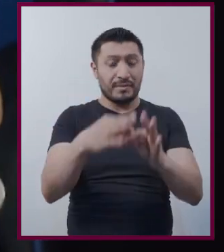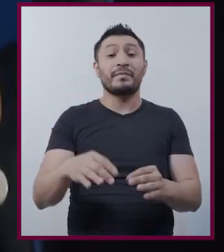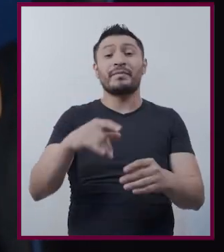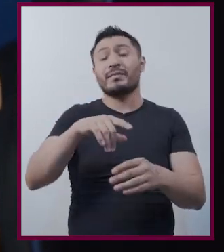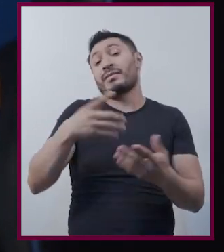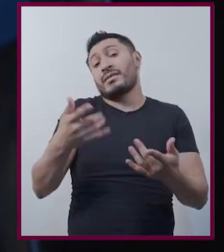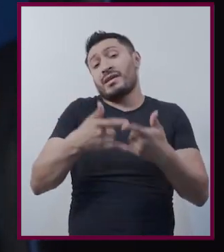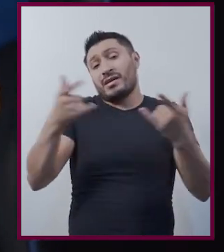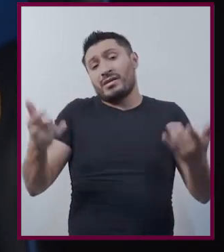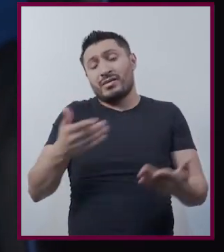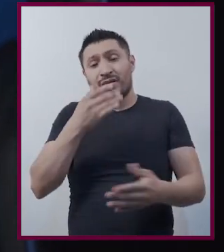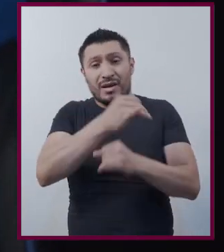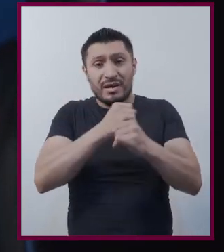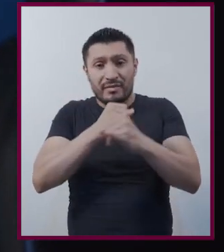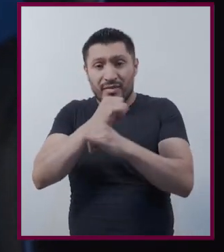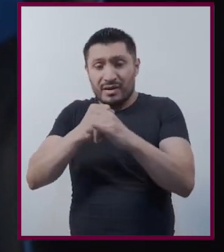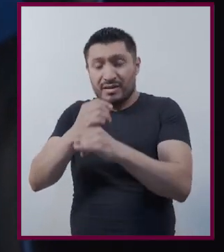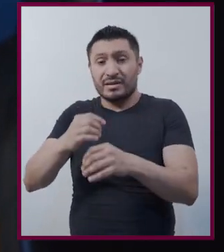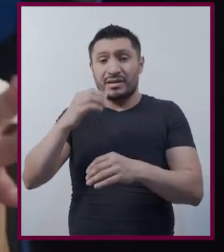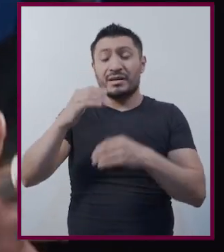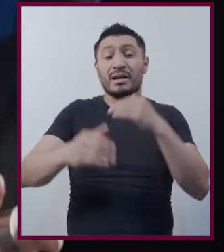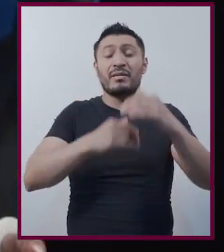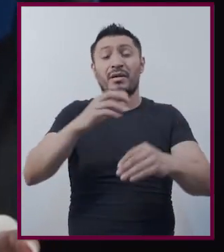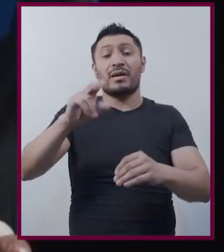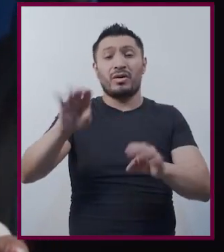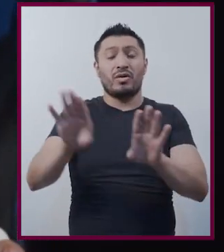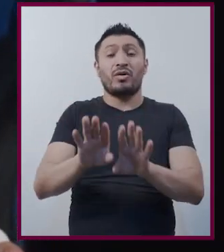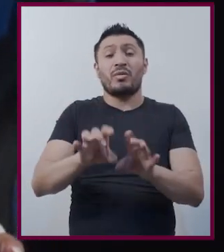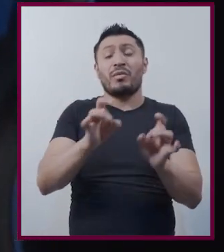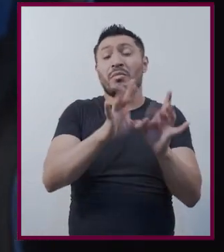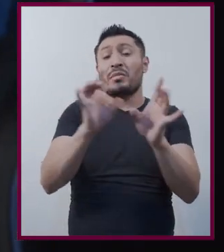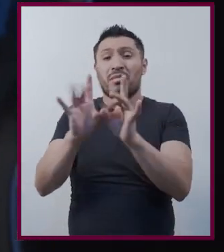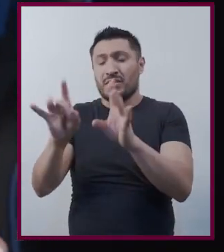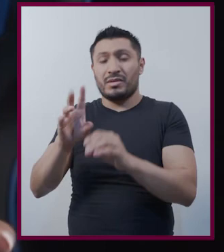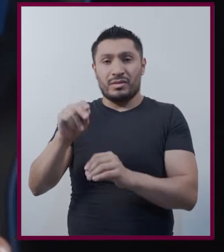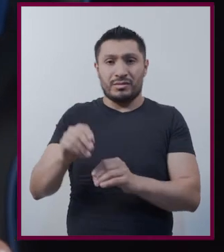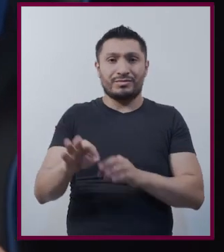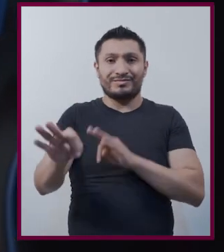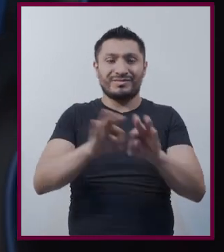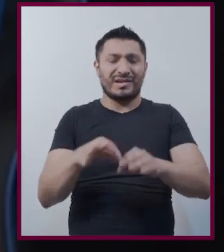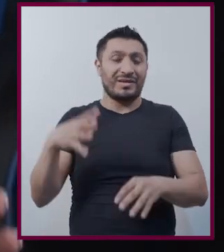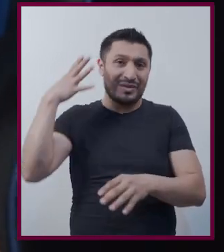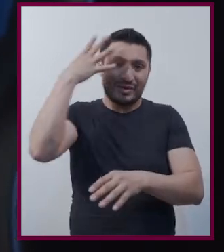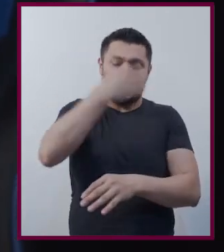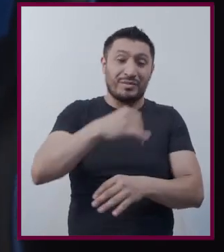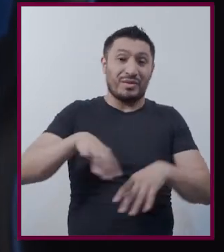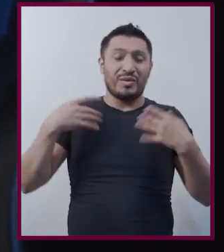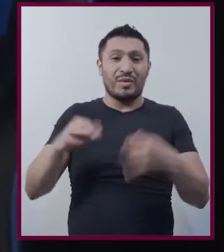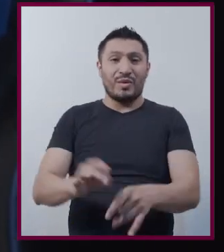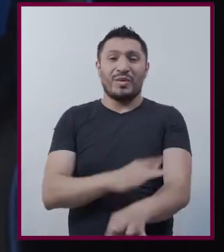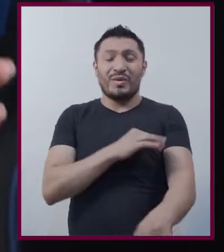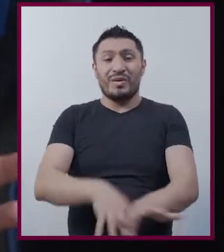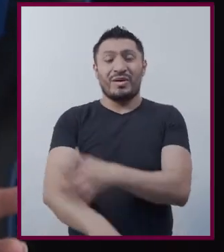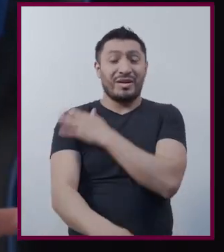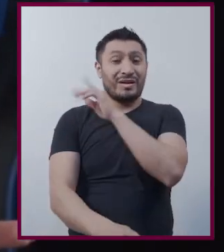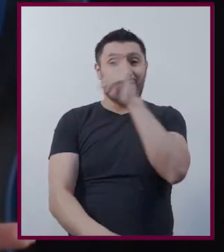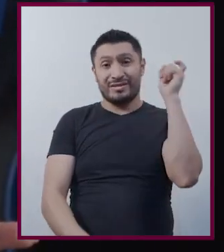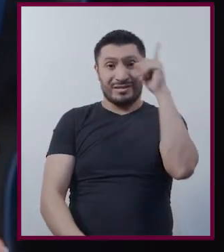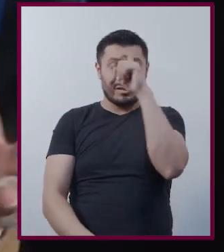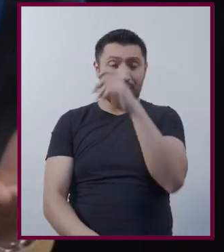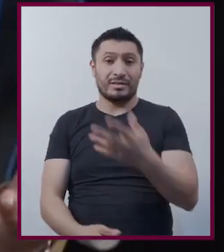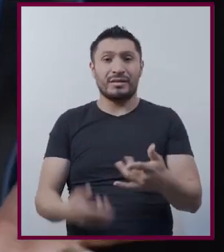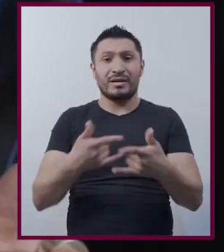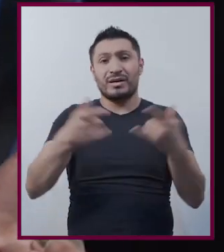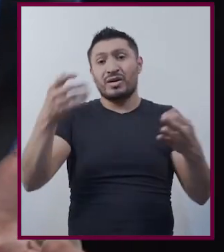estudia procesos y no hechos aislados. Se trata de un trabajo fascinante y complejo. Imposible pensar en el fin de la